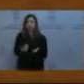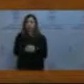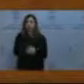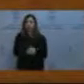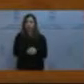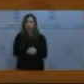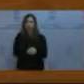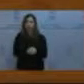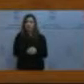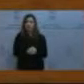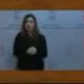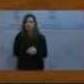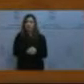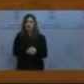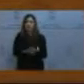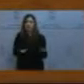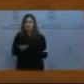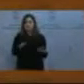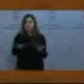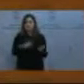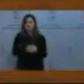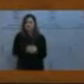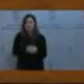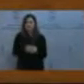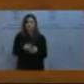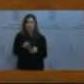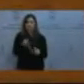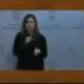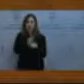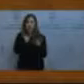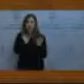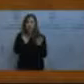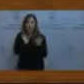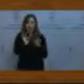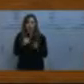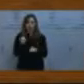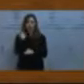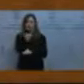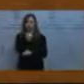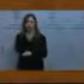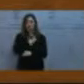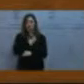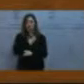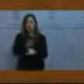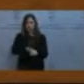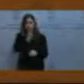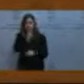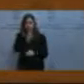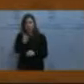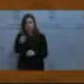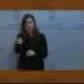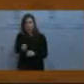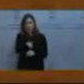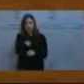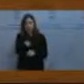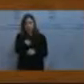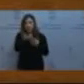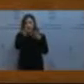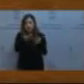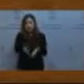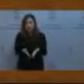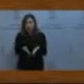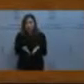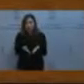ayuda, ¿no? Más apoyo a los ayuntamientos. En fin, usted hizo un colofón de cuestiones que se